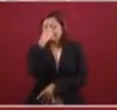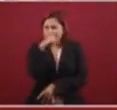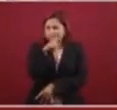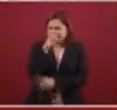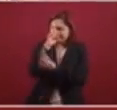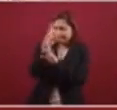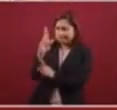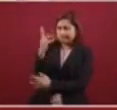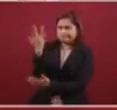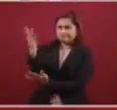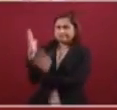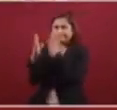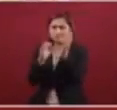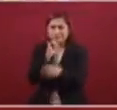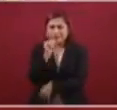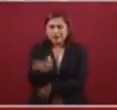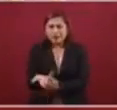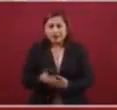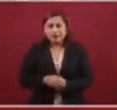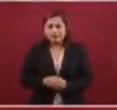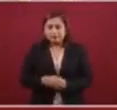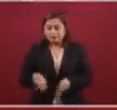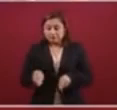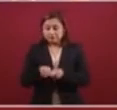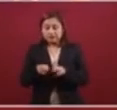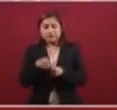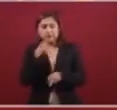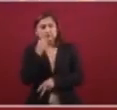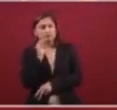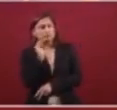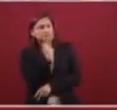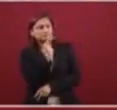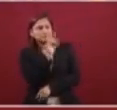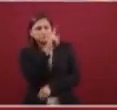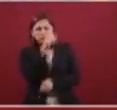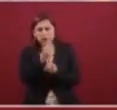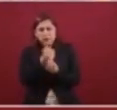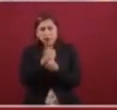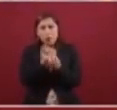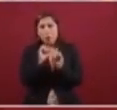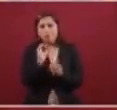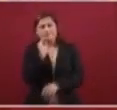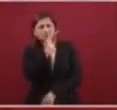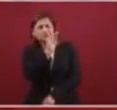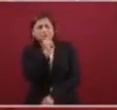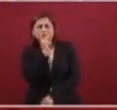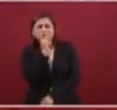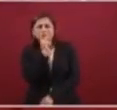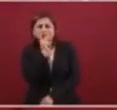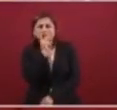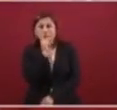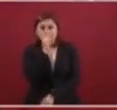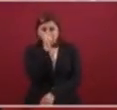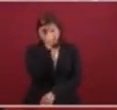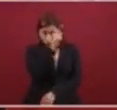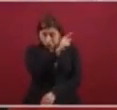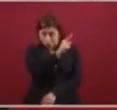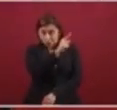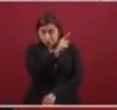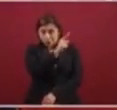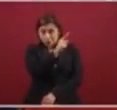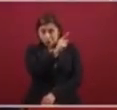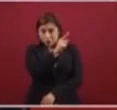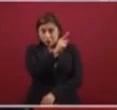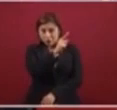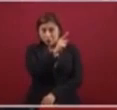oye abuelo oye papá tú fuiste